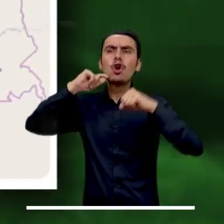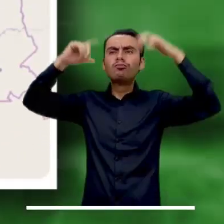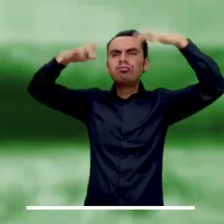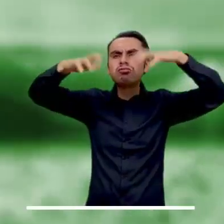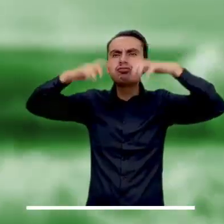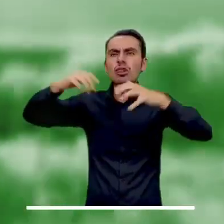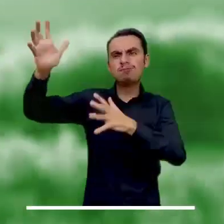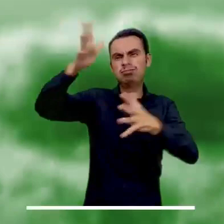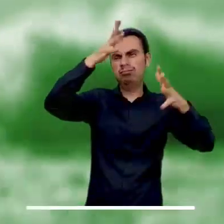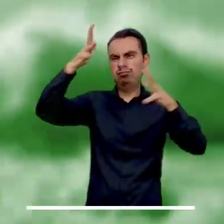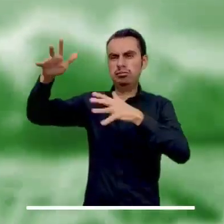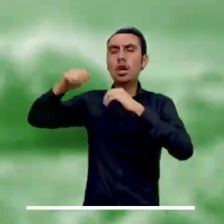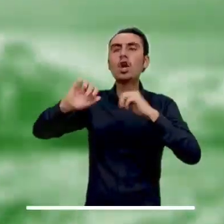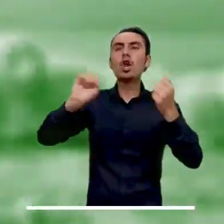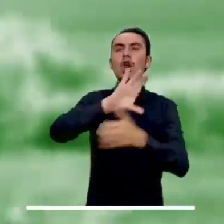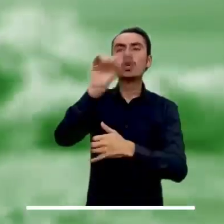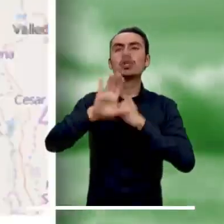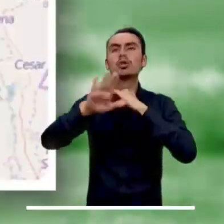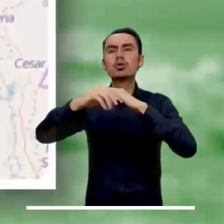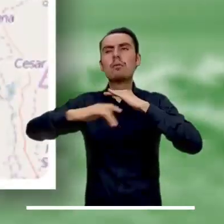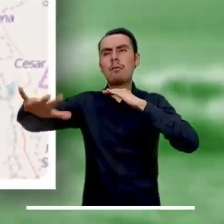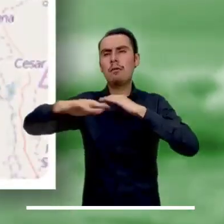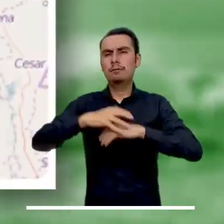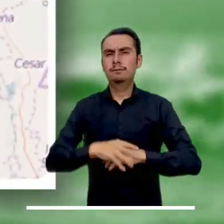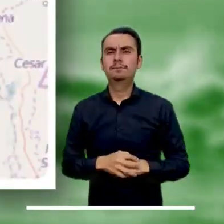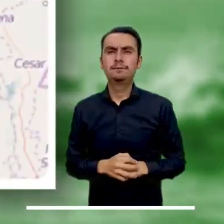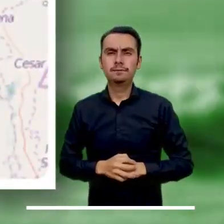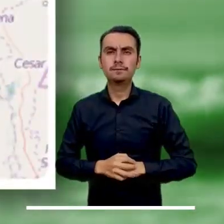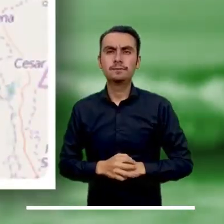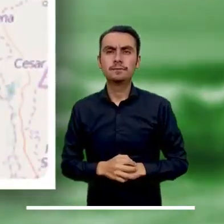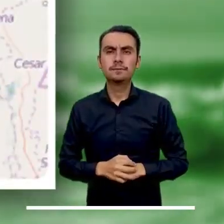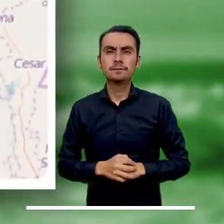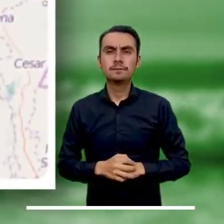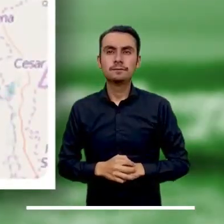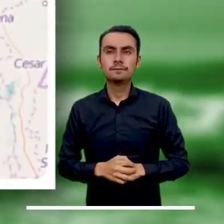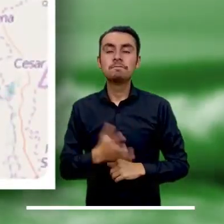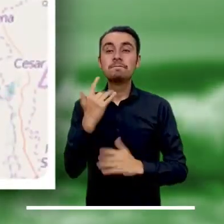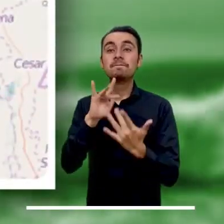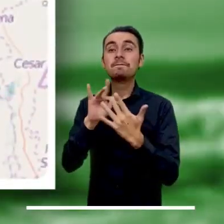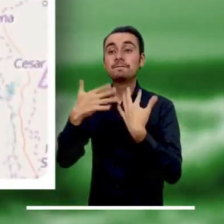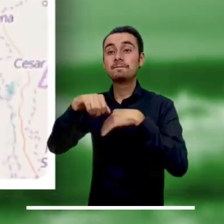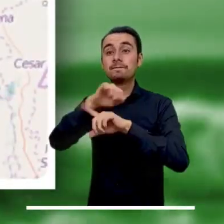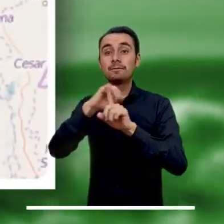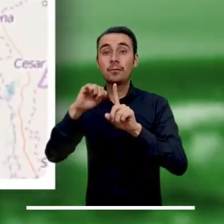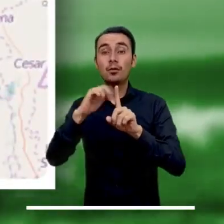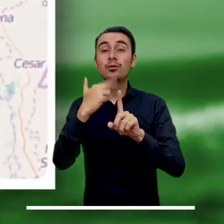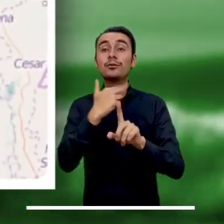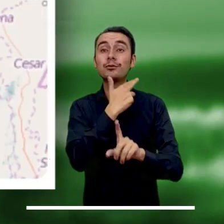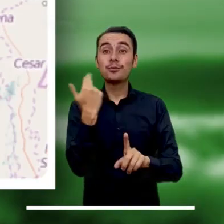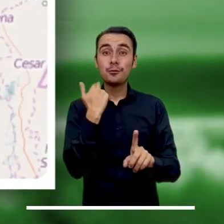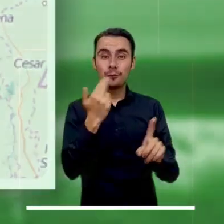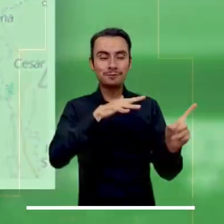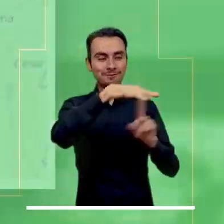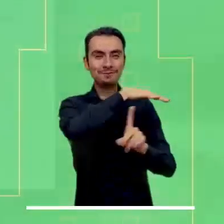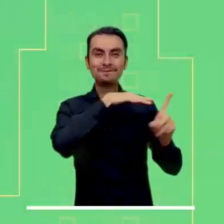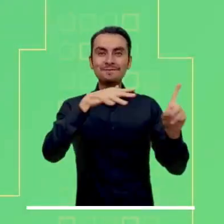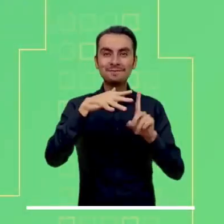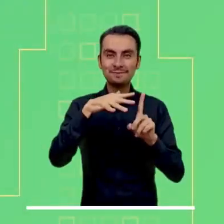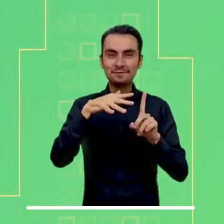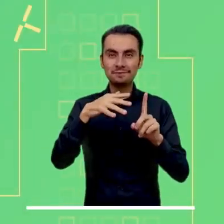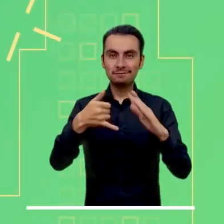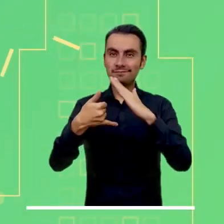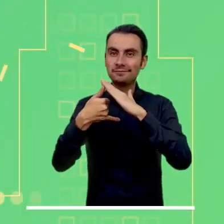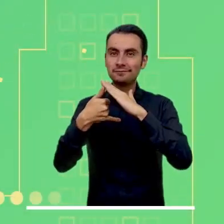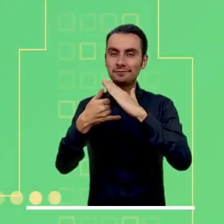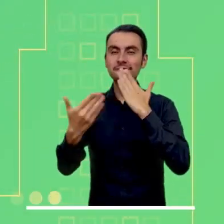Eje Cafetero y Antioquia. Alerta naranja por viento y oleaje en el centro y occidente del Mar Caribe. Síguenos